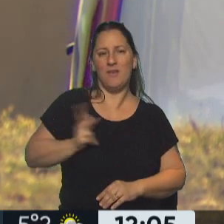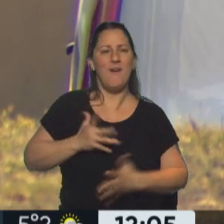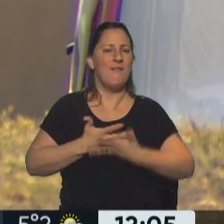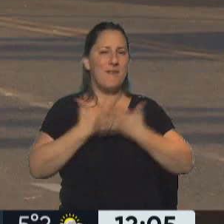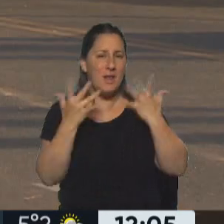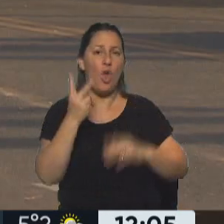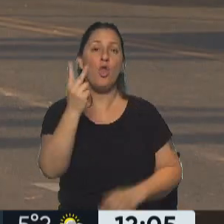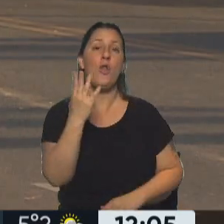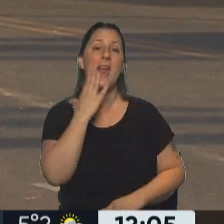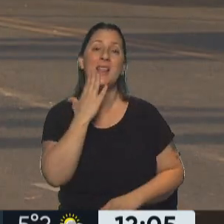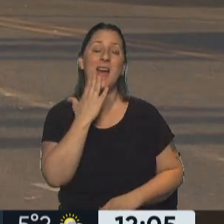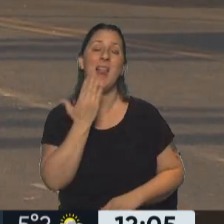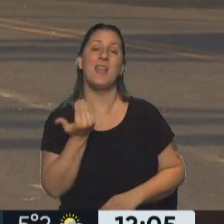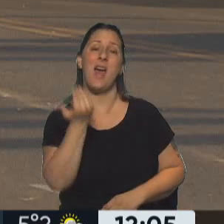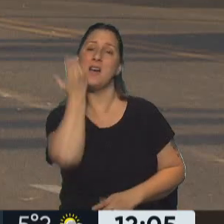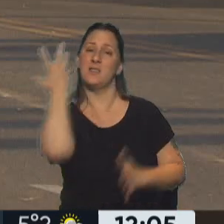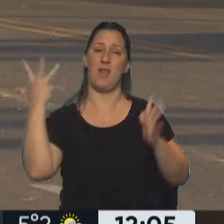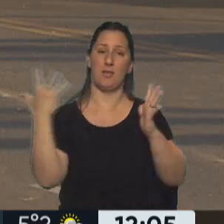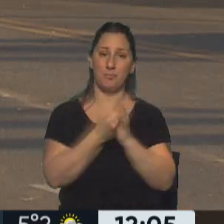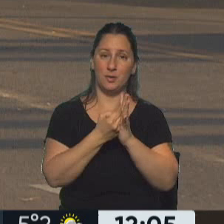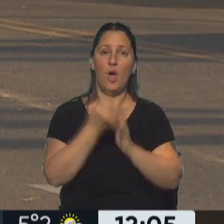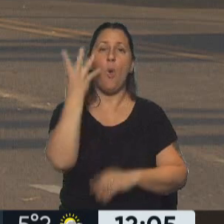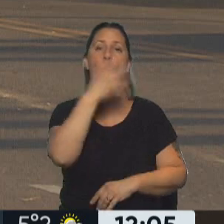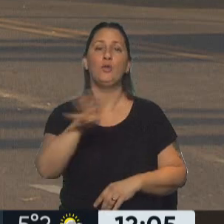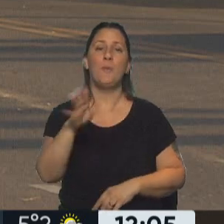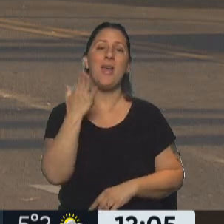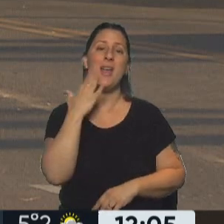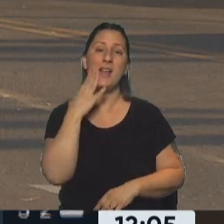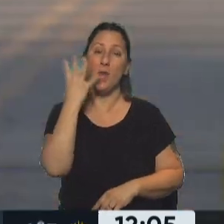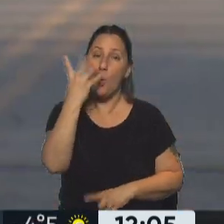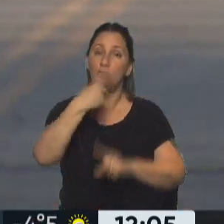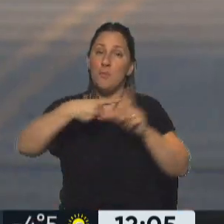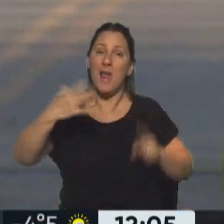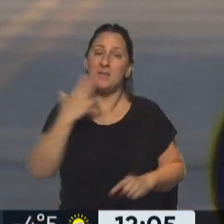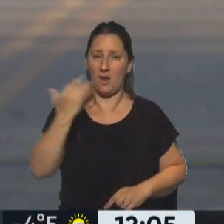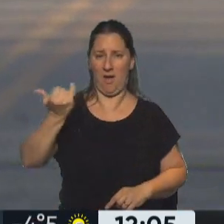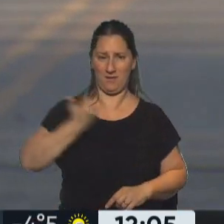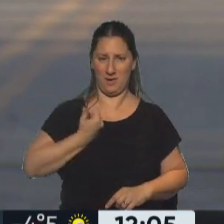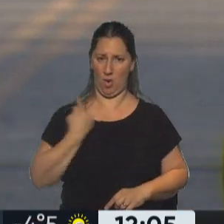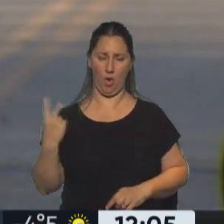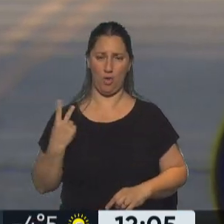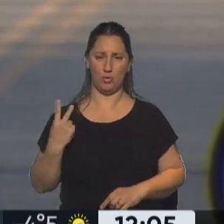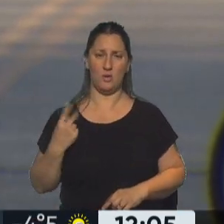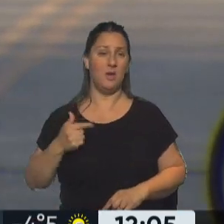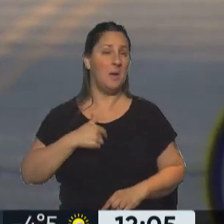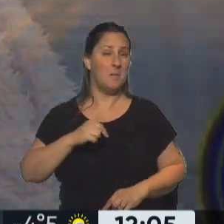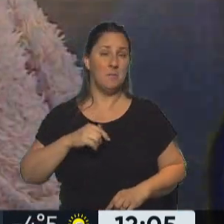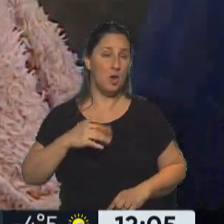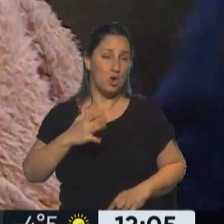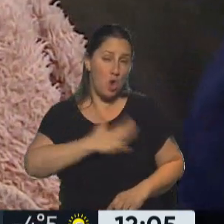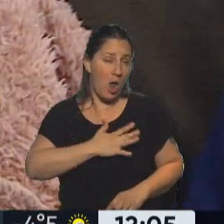tuvo el accidente. A las 4:30 nos avisaron recién. 4:30 de la tarde. Tengo el corazón